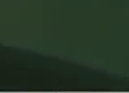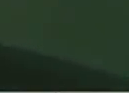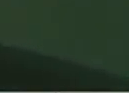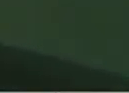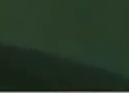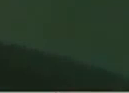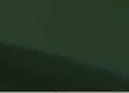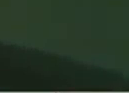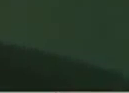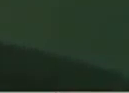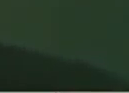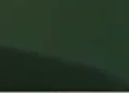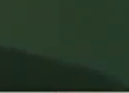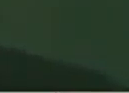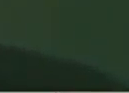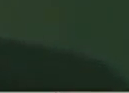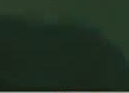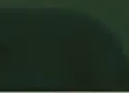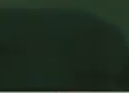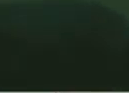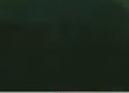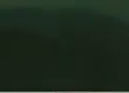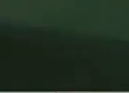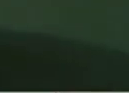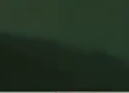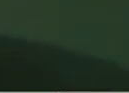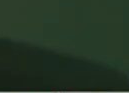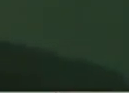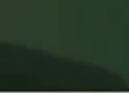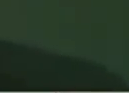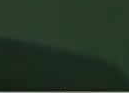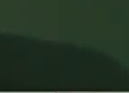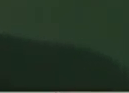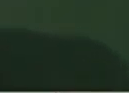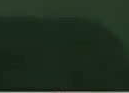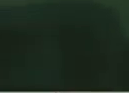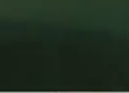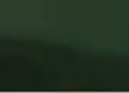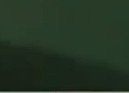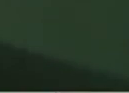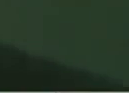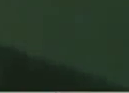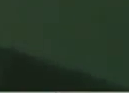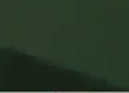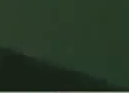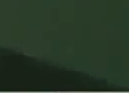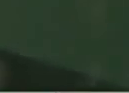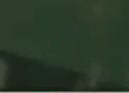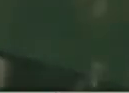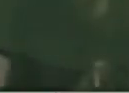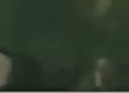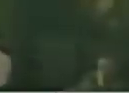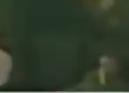condiciones de mutuamente alimentarnos en un proyecto revolucionario